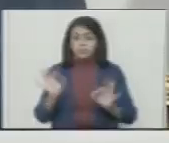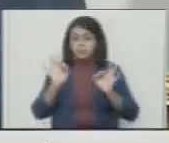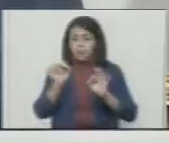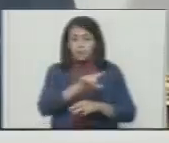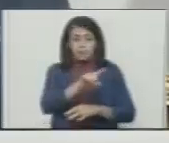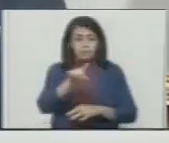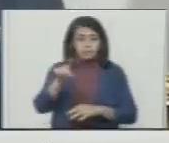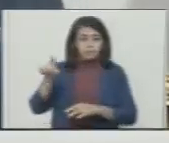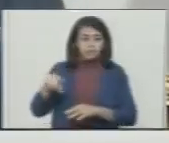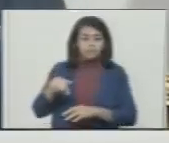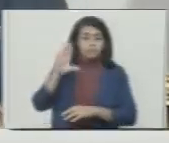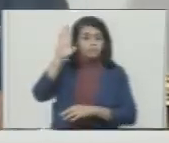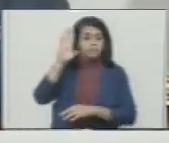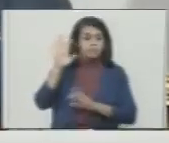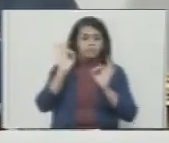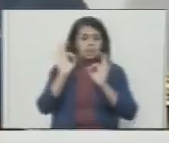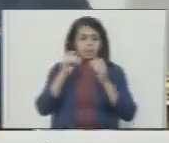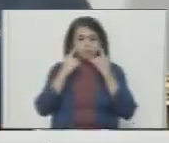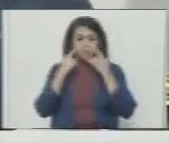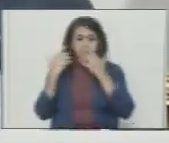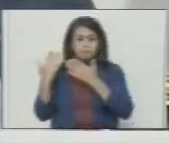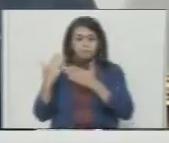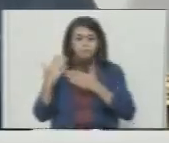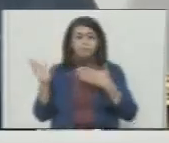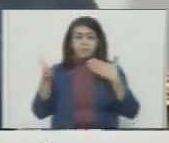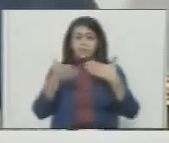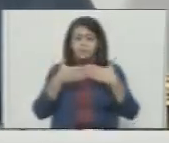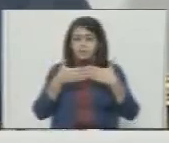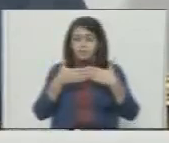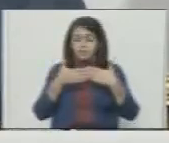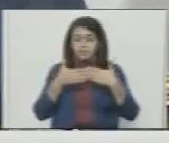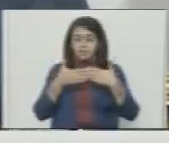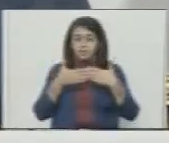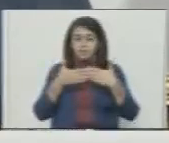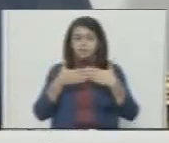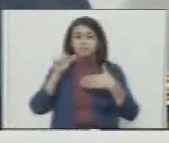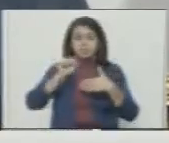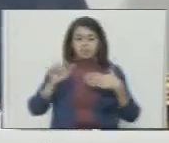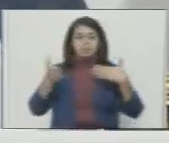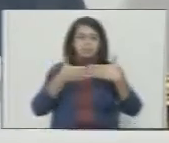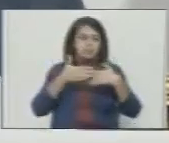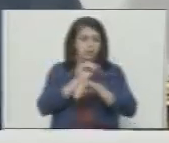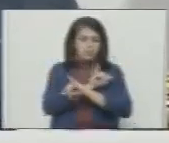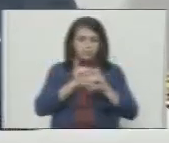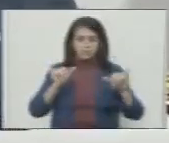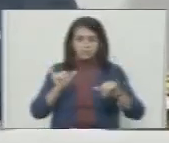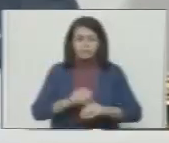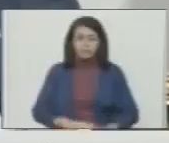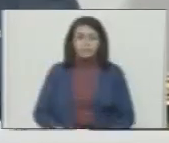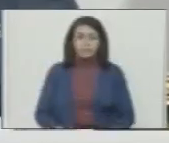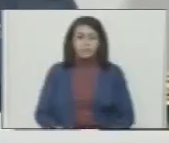Nadie más anotado en el derecho de palabra. Se va a cerrar. Se cierra.